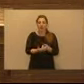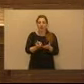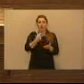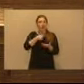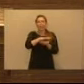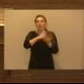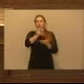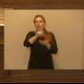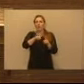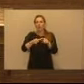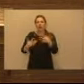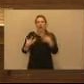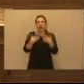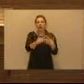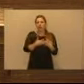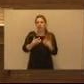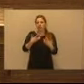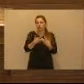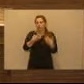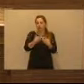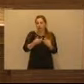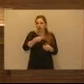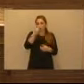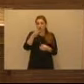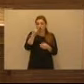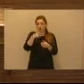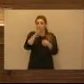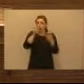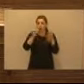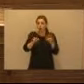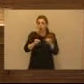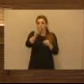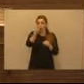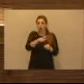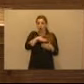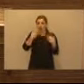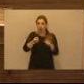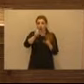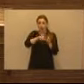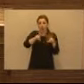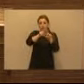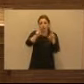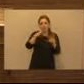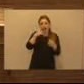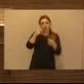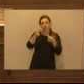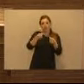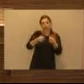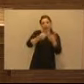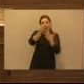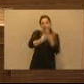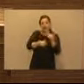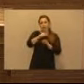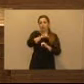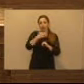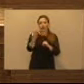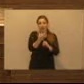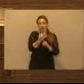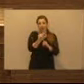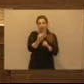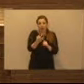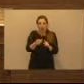conflicto de intereses. Cualquier persona que forme parte de un órgano o dispositivo para vigilar las listas de espera tiene que estar completamente exento de